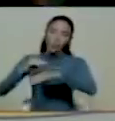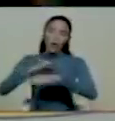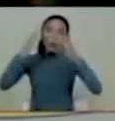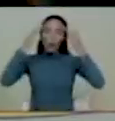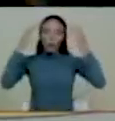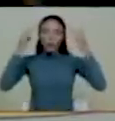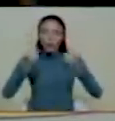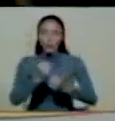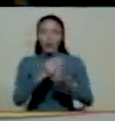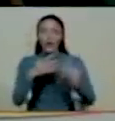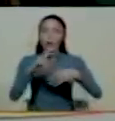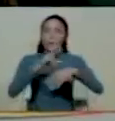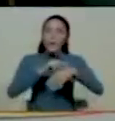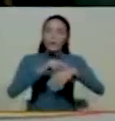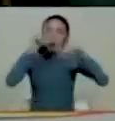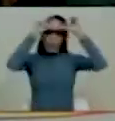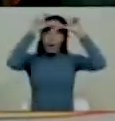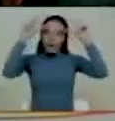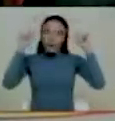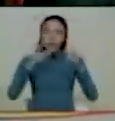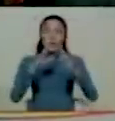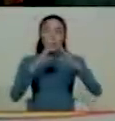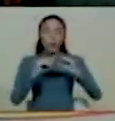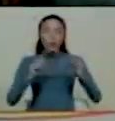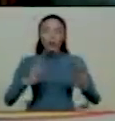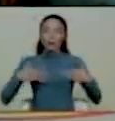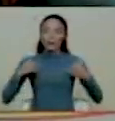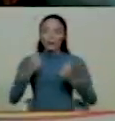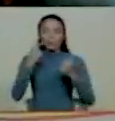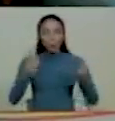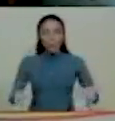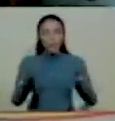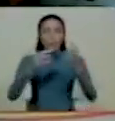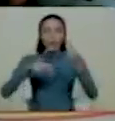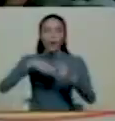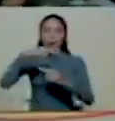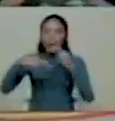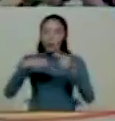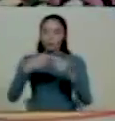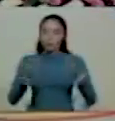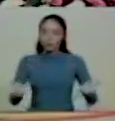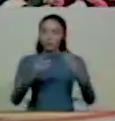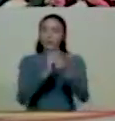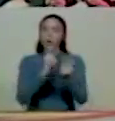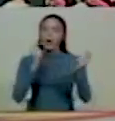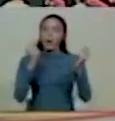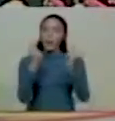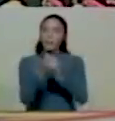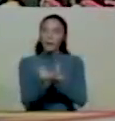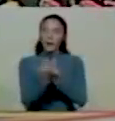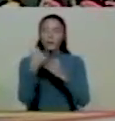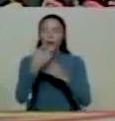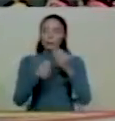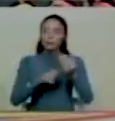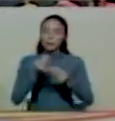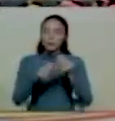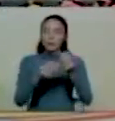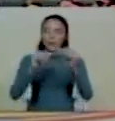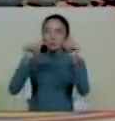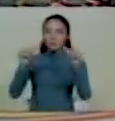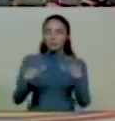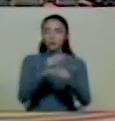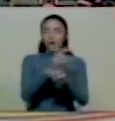trabajadores de la salud venezolana a que hagamos una revolución dentro de la revolución para construir un sistema